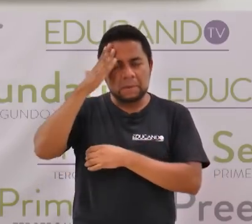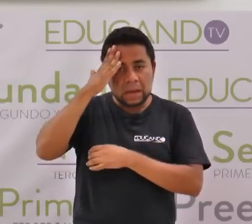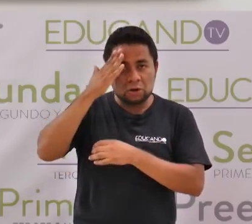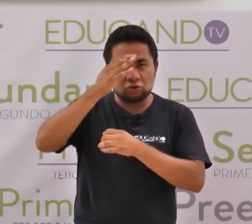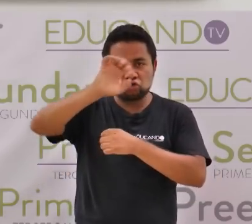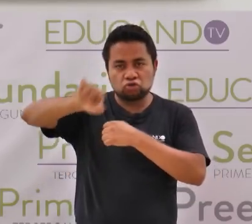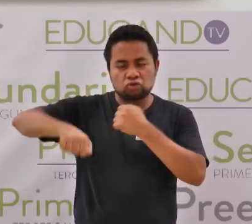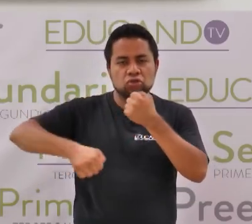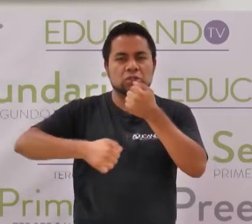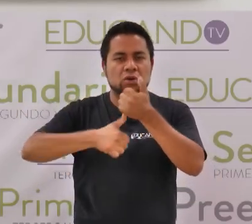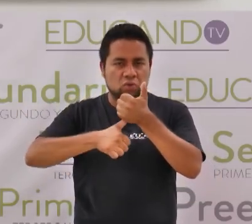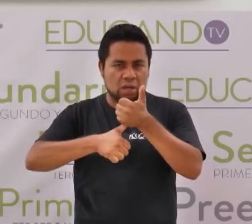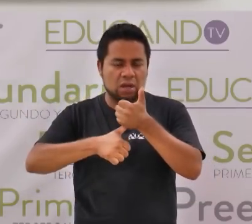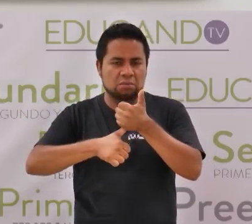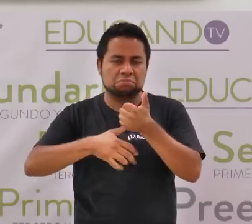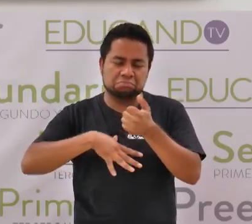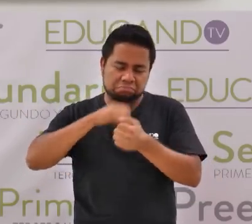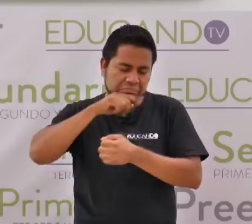Secundarios.